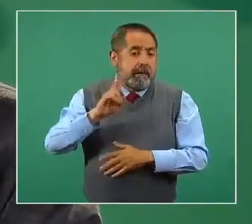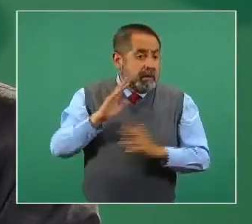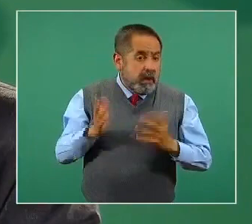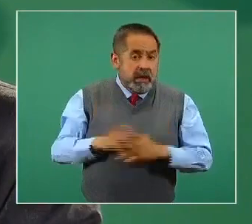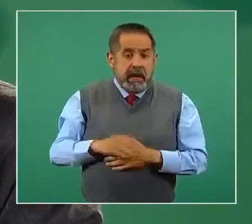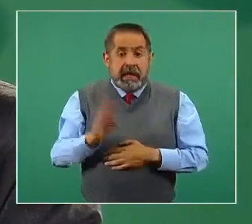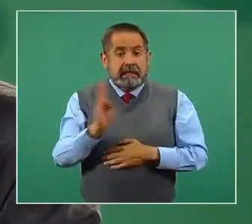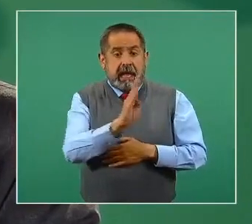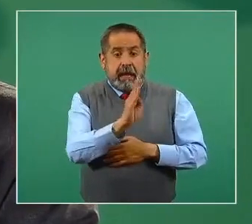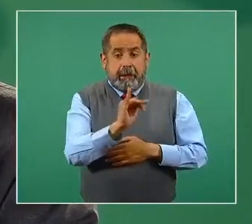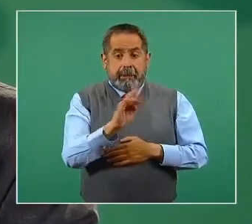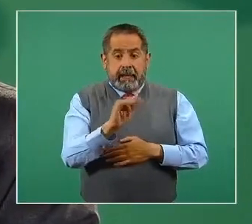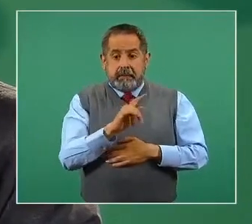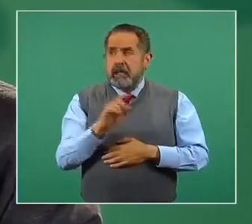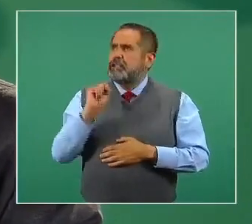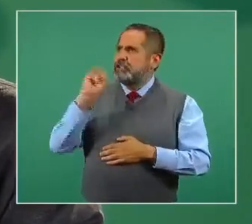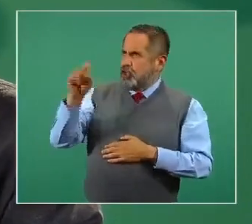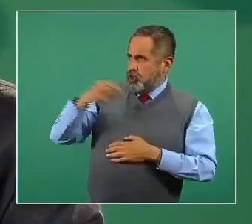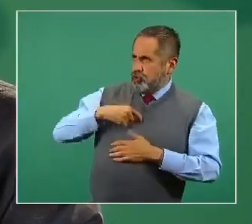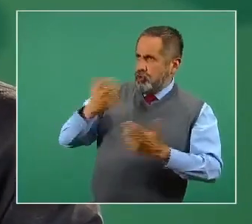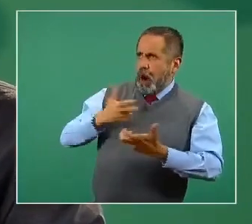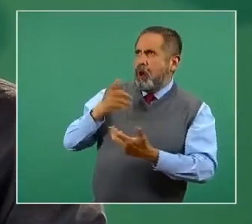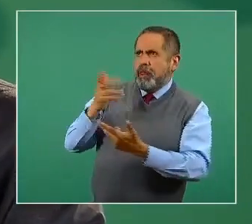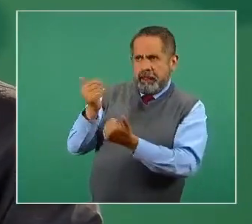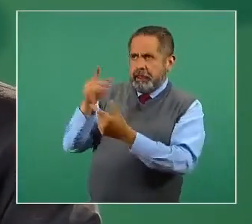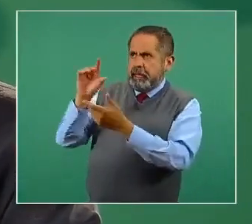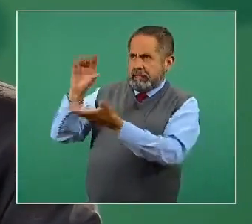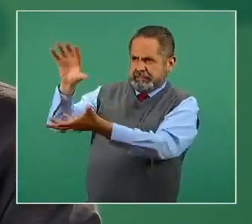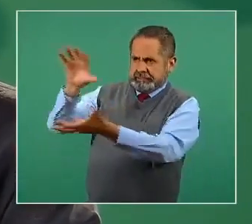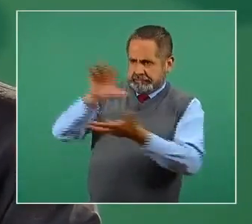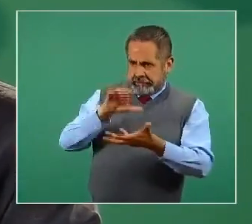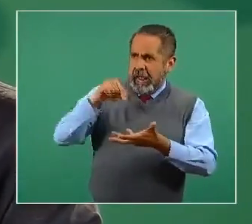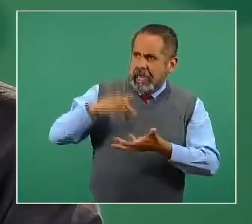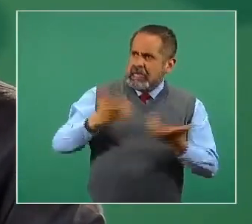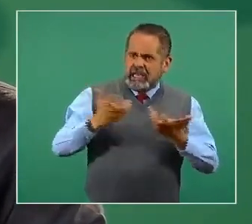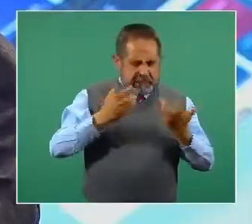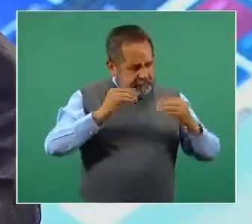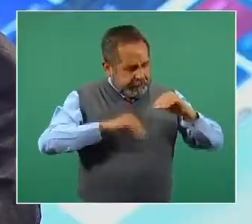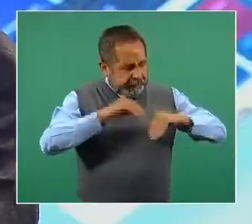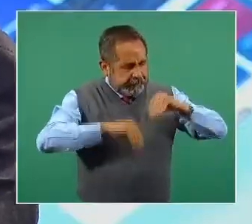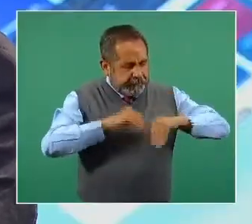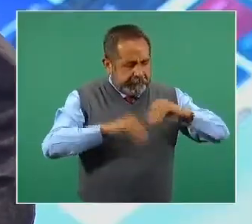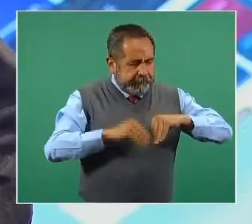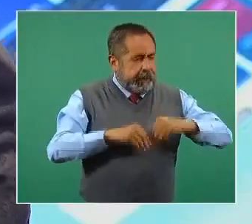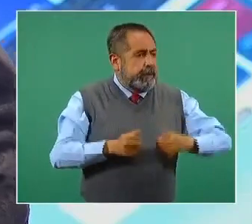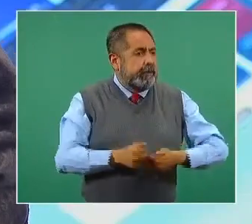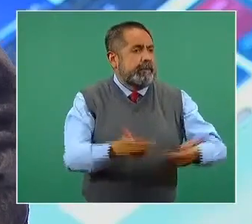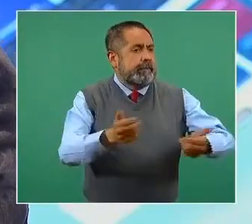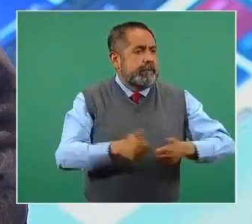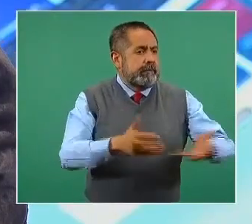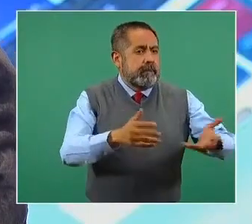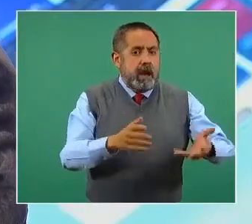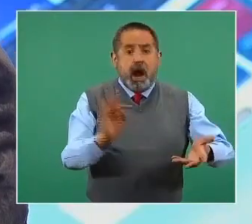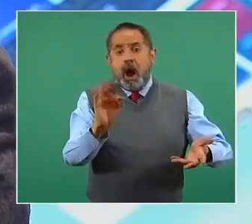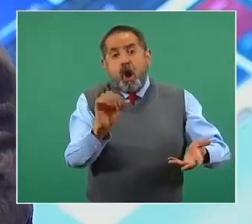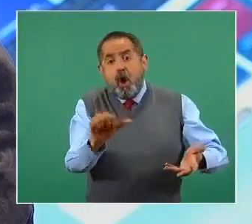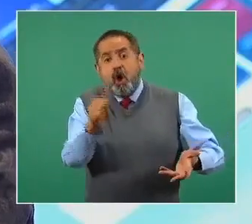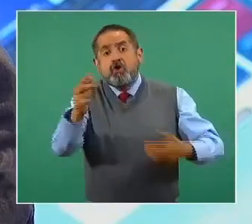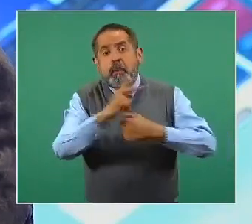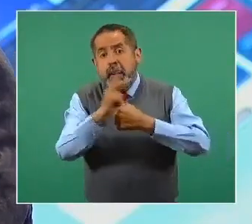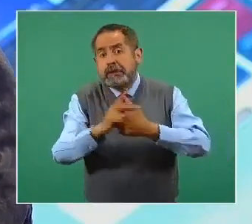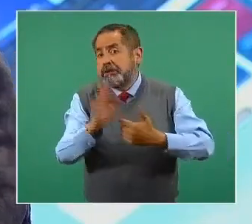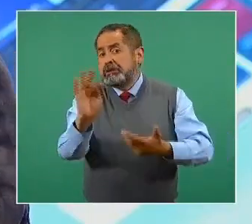Birmex adquiriera la capacidad de producir vacuna terminada, Sputnik, para otros países,